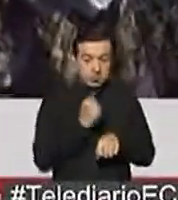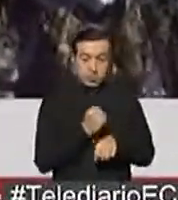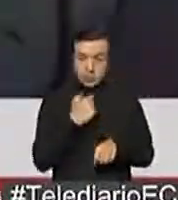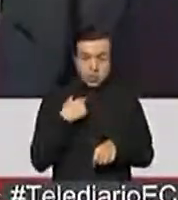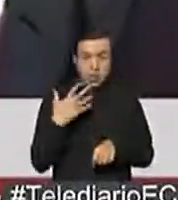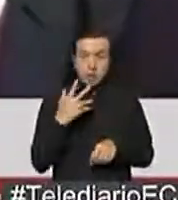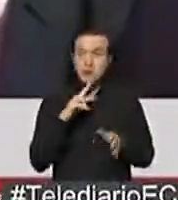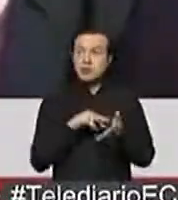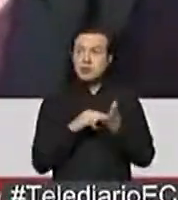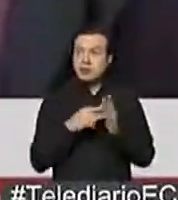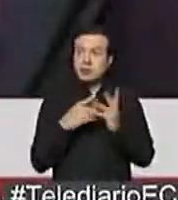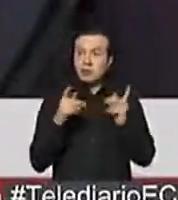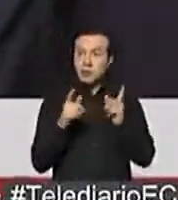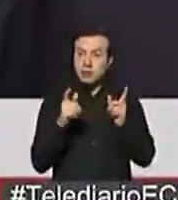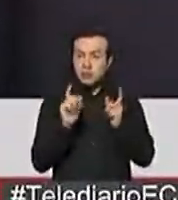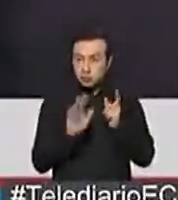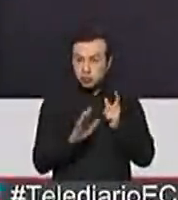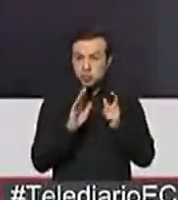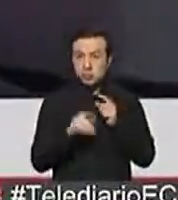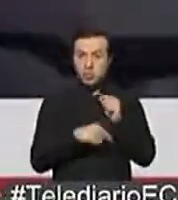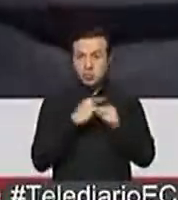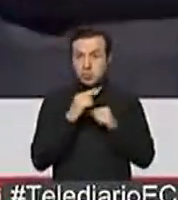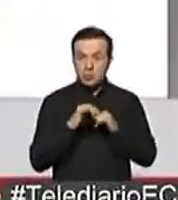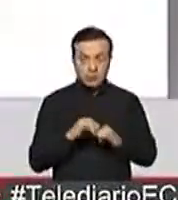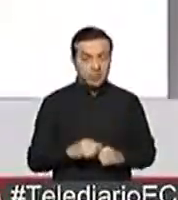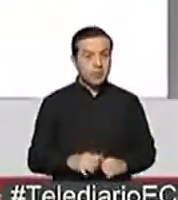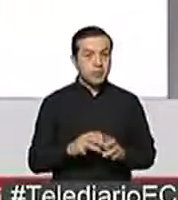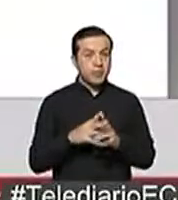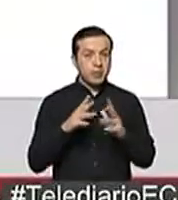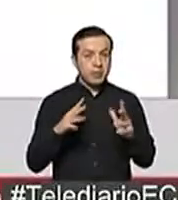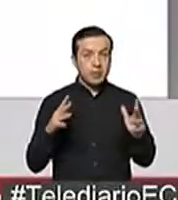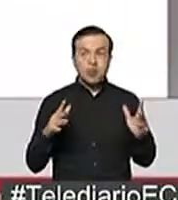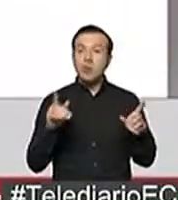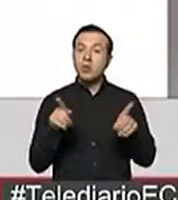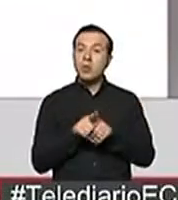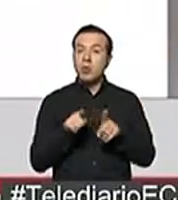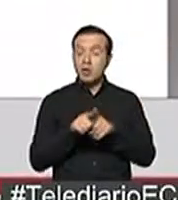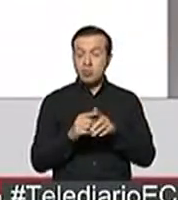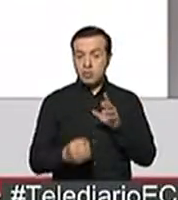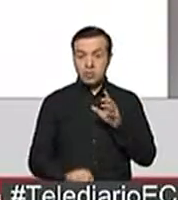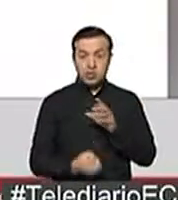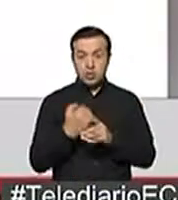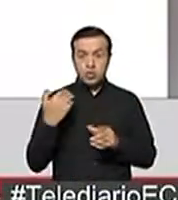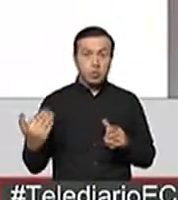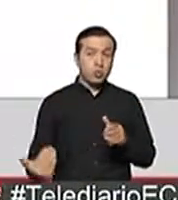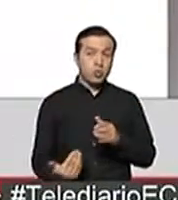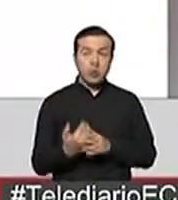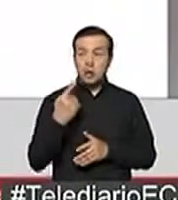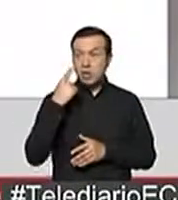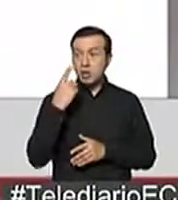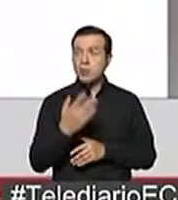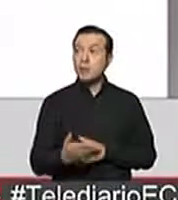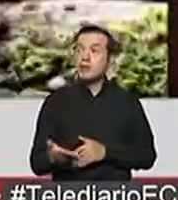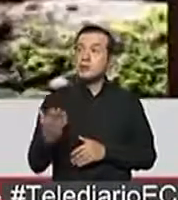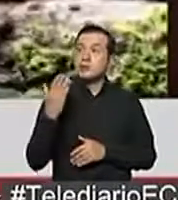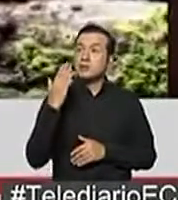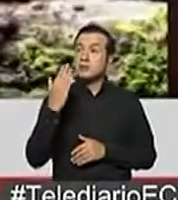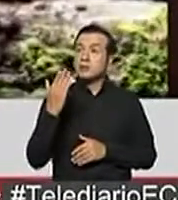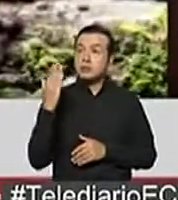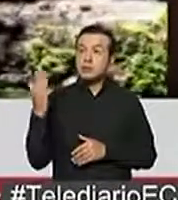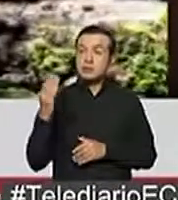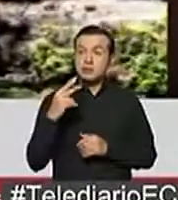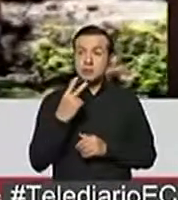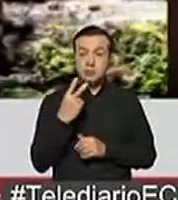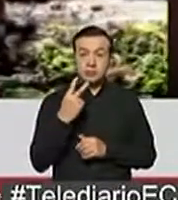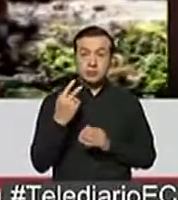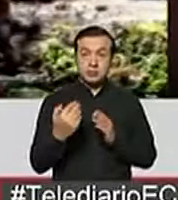que indica que la población está en reproducción. En el mismo volcán también se descubrieron 2 nuevas especies de